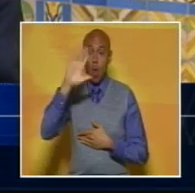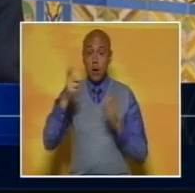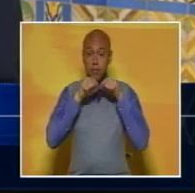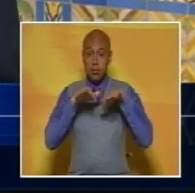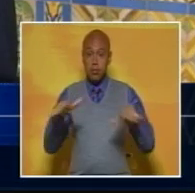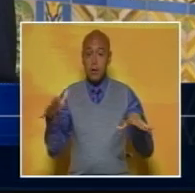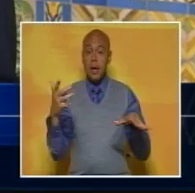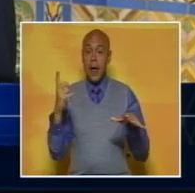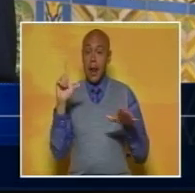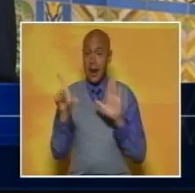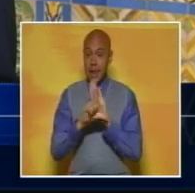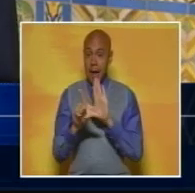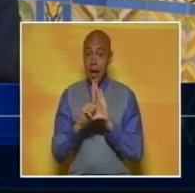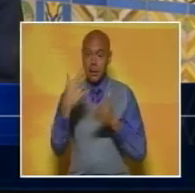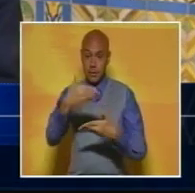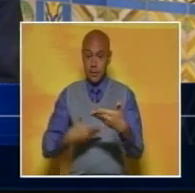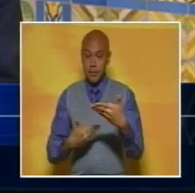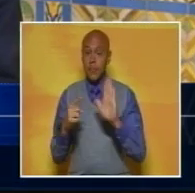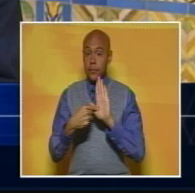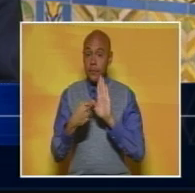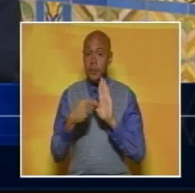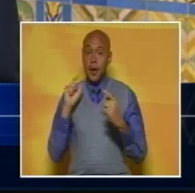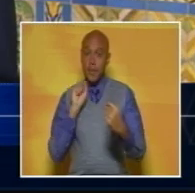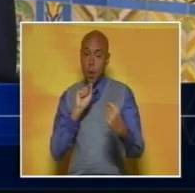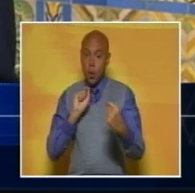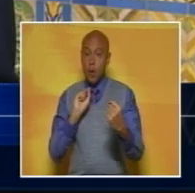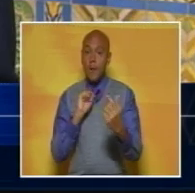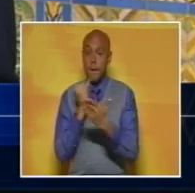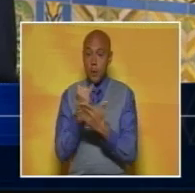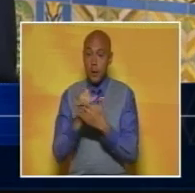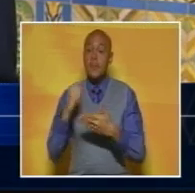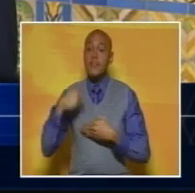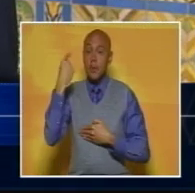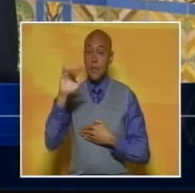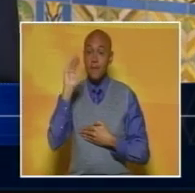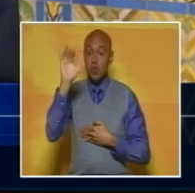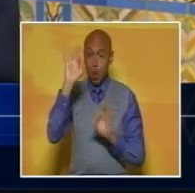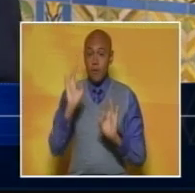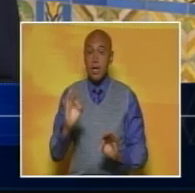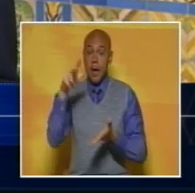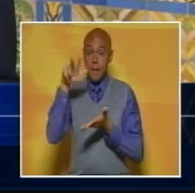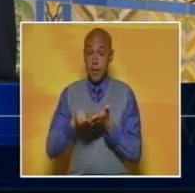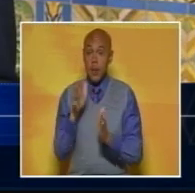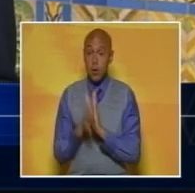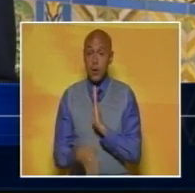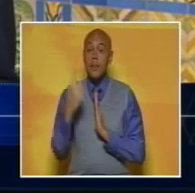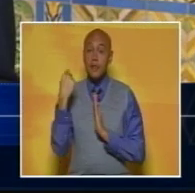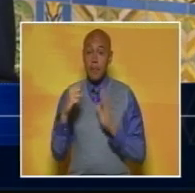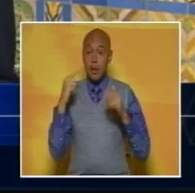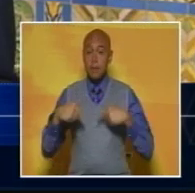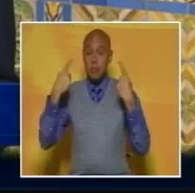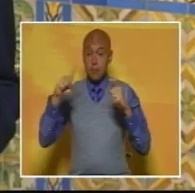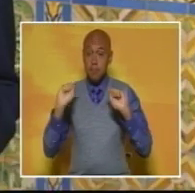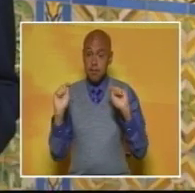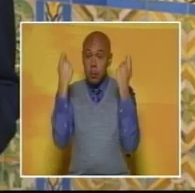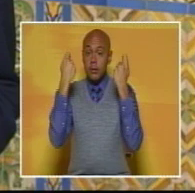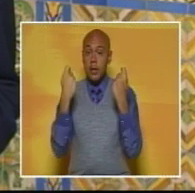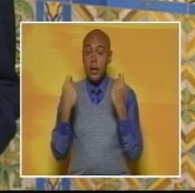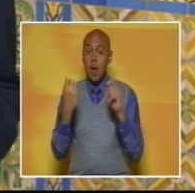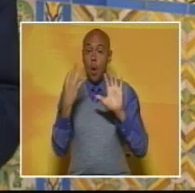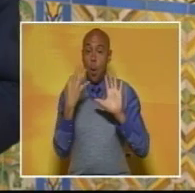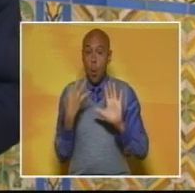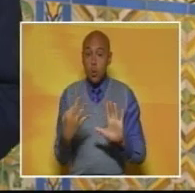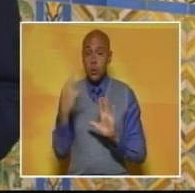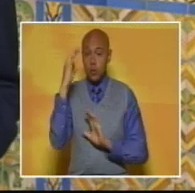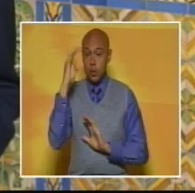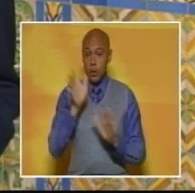de la reforma de este texto legal, para posteriormente realizar su aprobación y llevar a cabo su ejecución a partir del 8 de marzo,